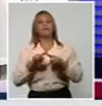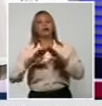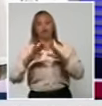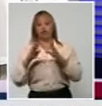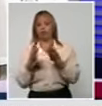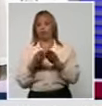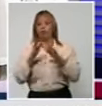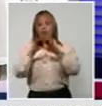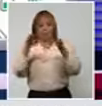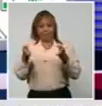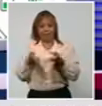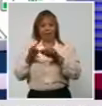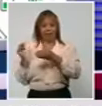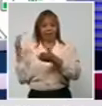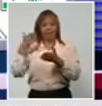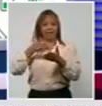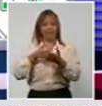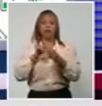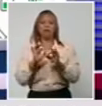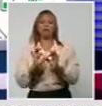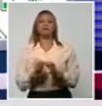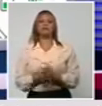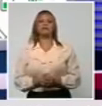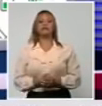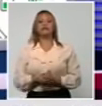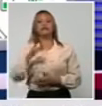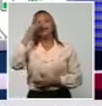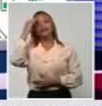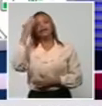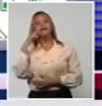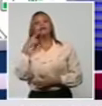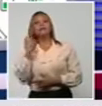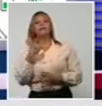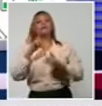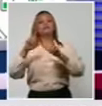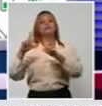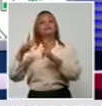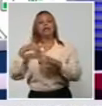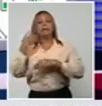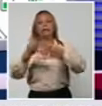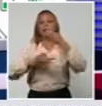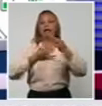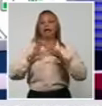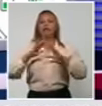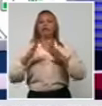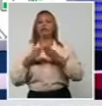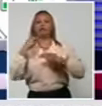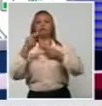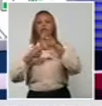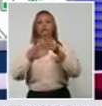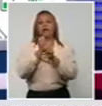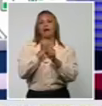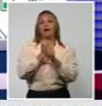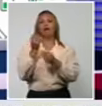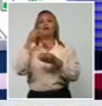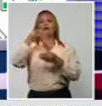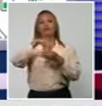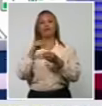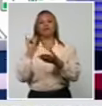este momento acá en el país. Muchísimas gracias, doctor Carmelo, por habernos ilustrado un poco cuánto se hace en nuestros puertos y aeropuertos para evitar que